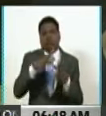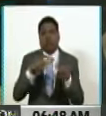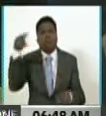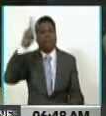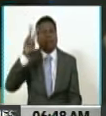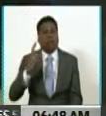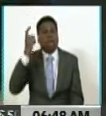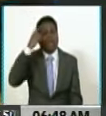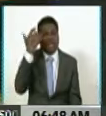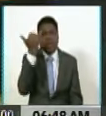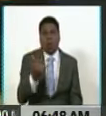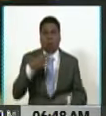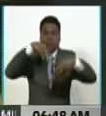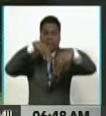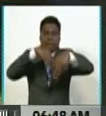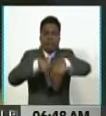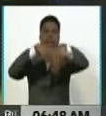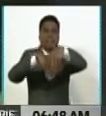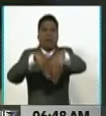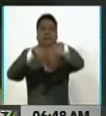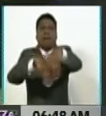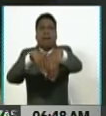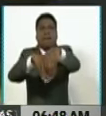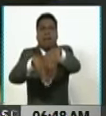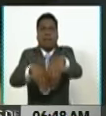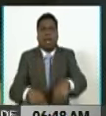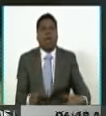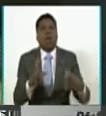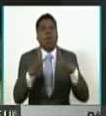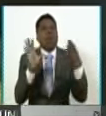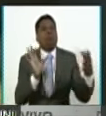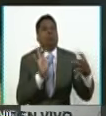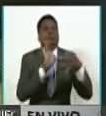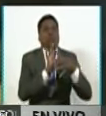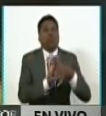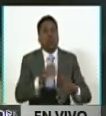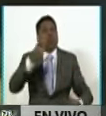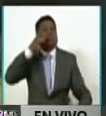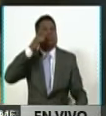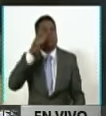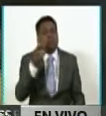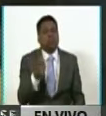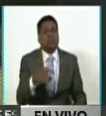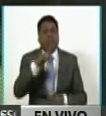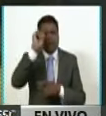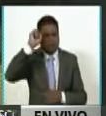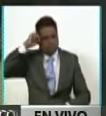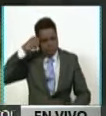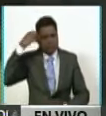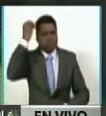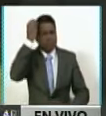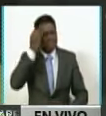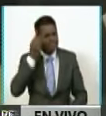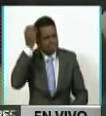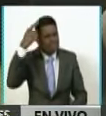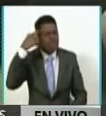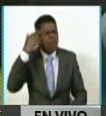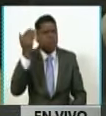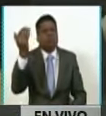va a realizar un desfile cívico-militar para exaltar su pensamiento, para honrar su memoria, para